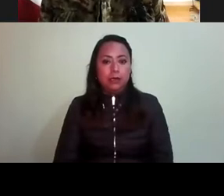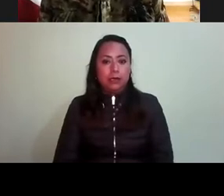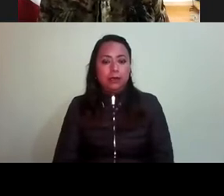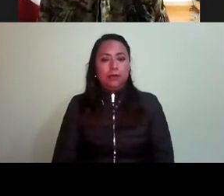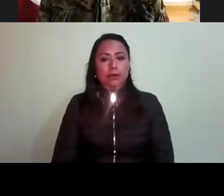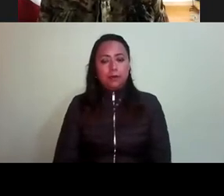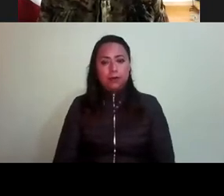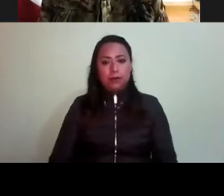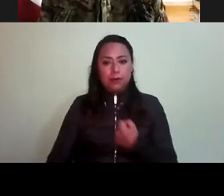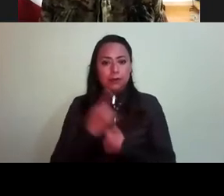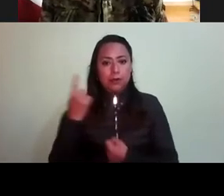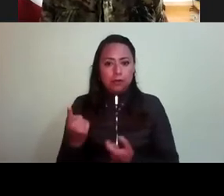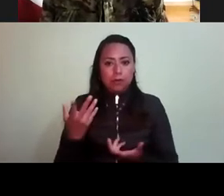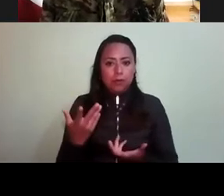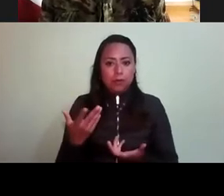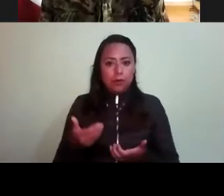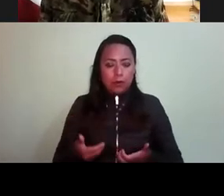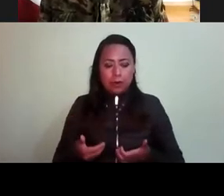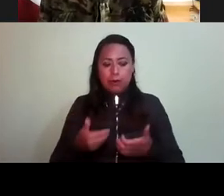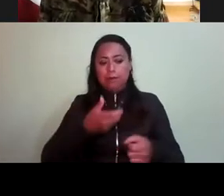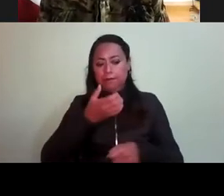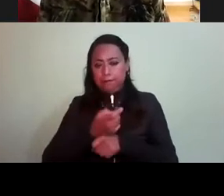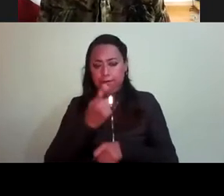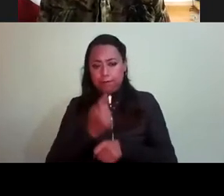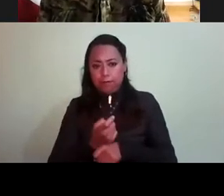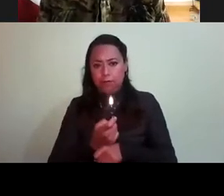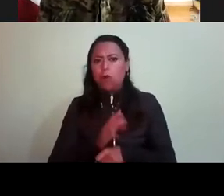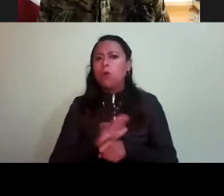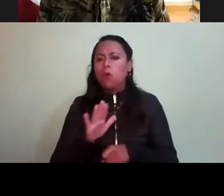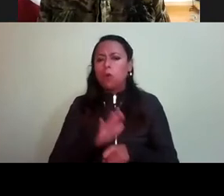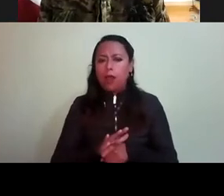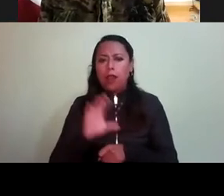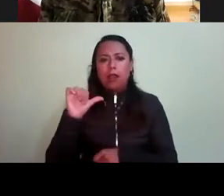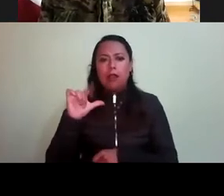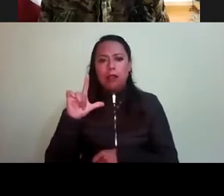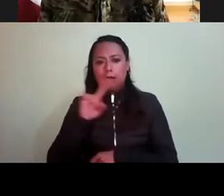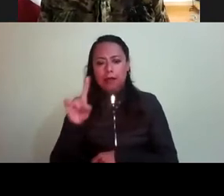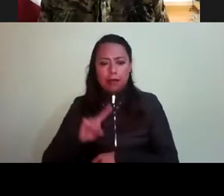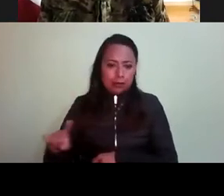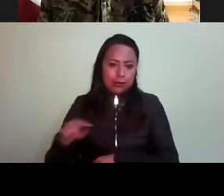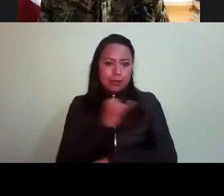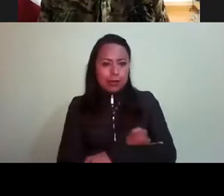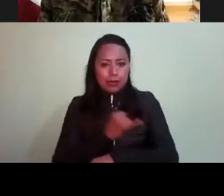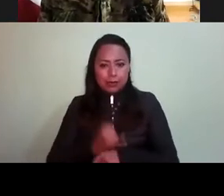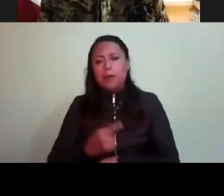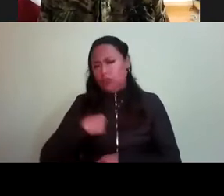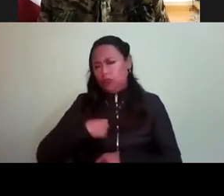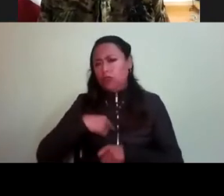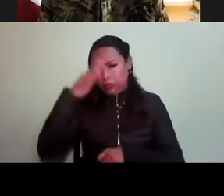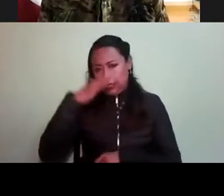Por la vía primaria, que es Calzada Iztapalapa, que sé que ahorita está en obra y están haciendo algunas